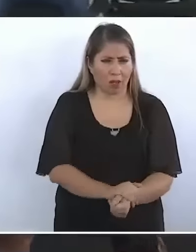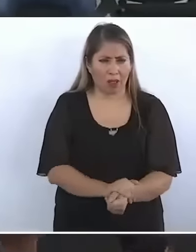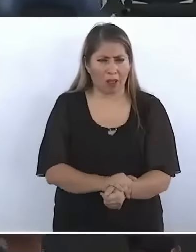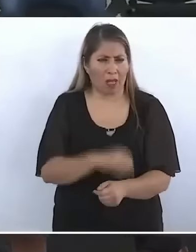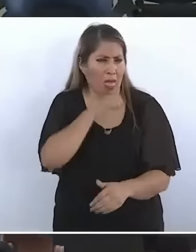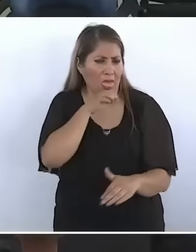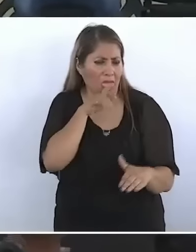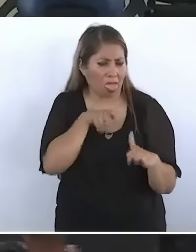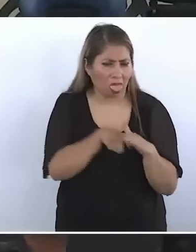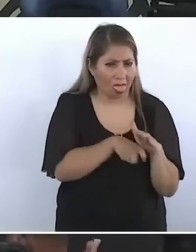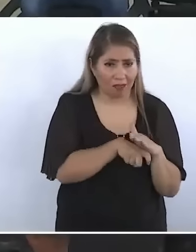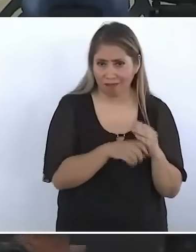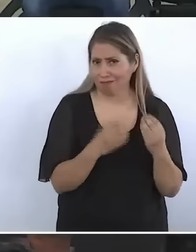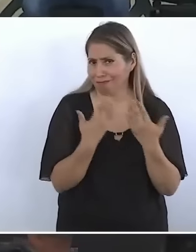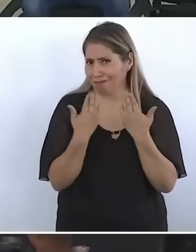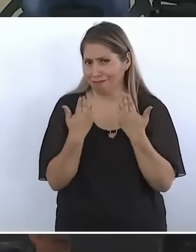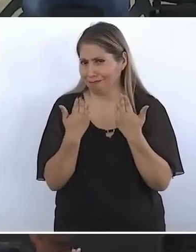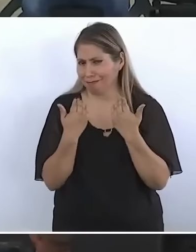incorruptible,